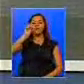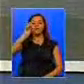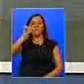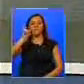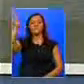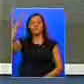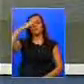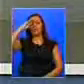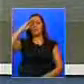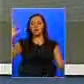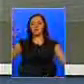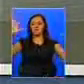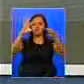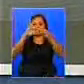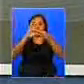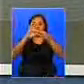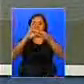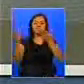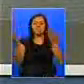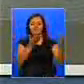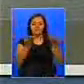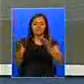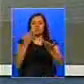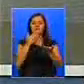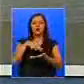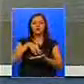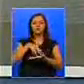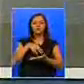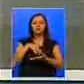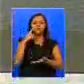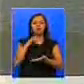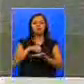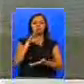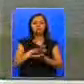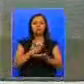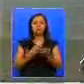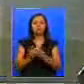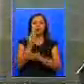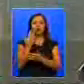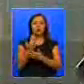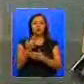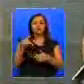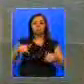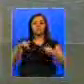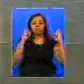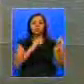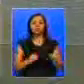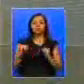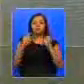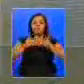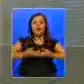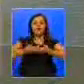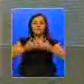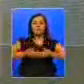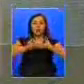el objetivo de realizar estudios de factibilidad para la implementación de una planta, de